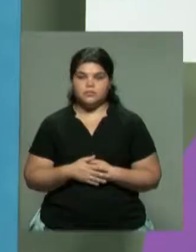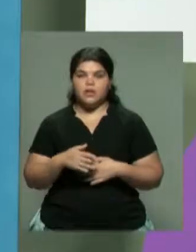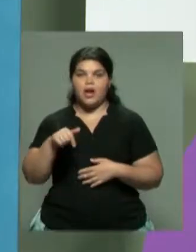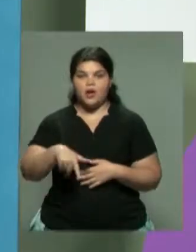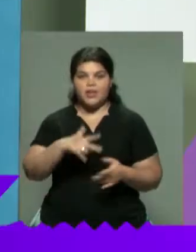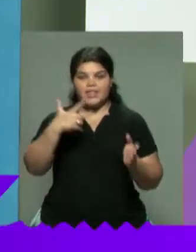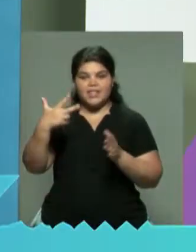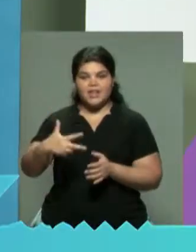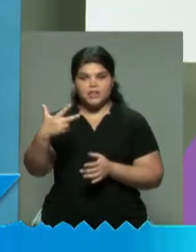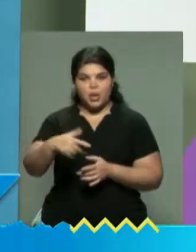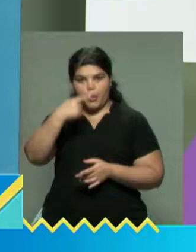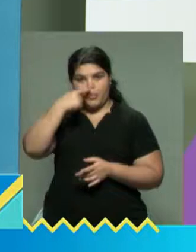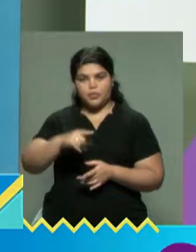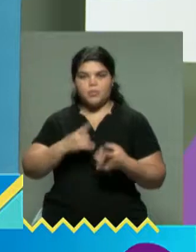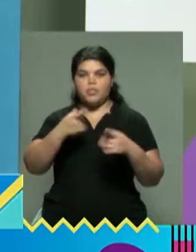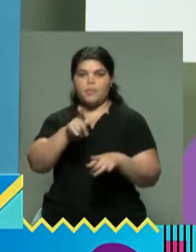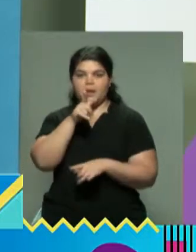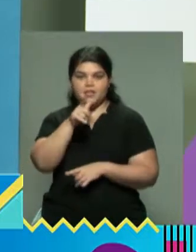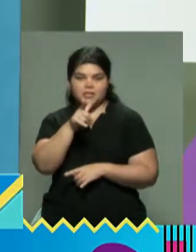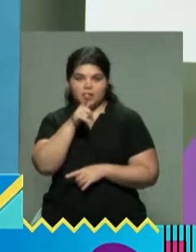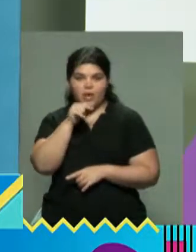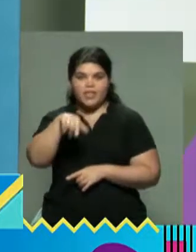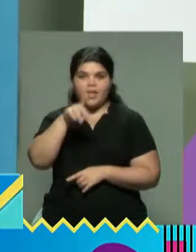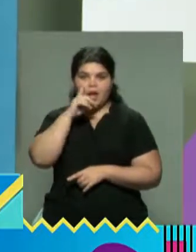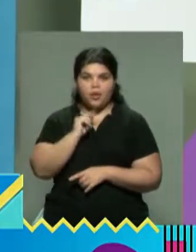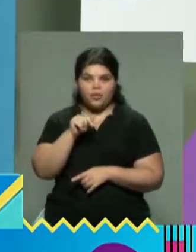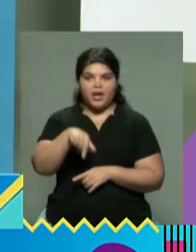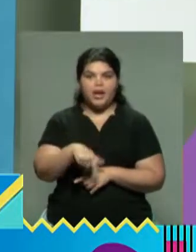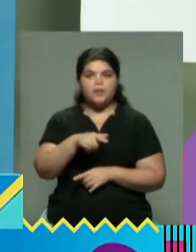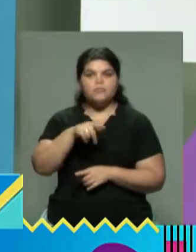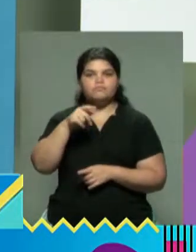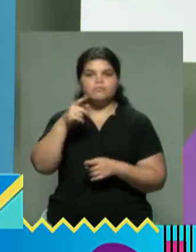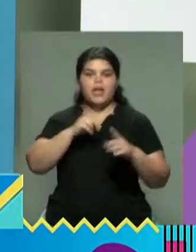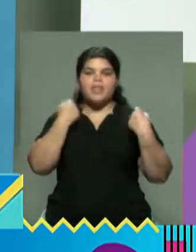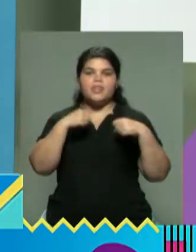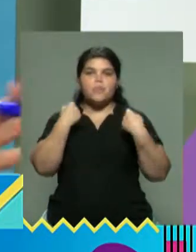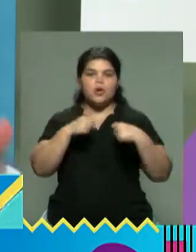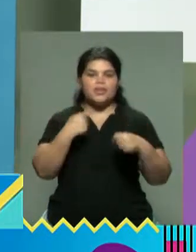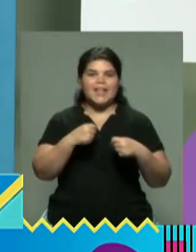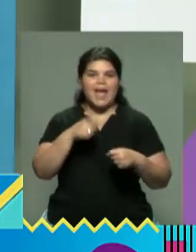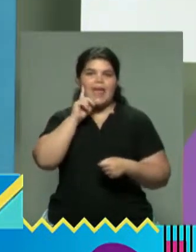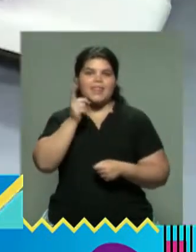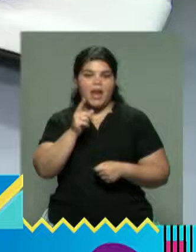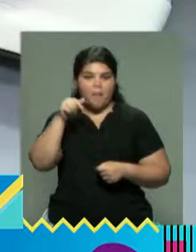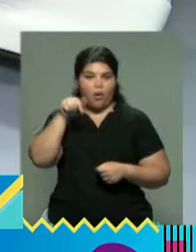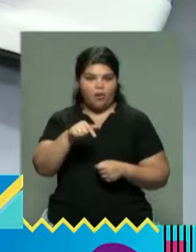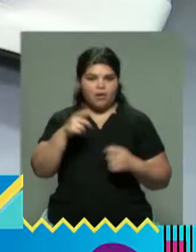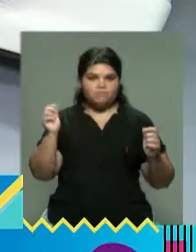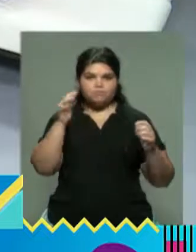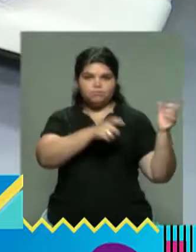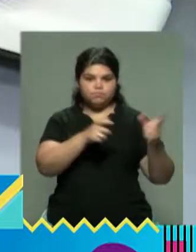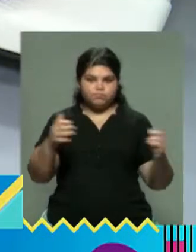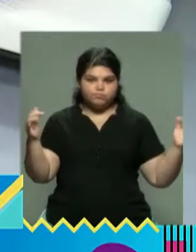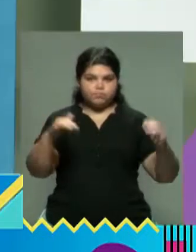Llegamos al tercer y último bloque de Distintos Parecidos en el día de hoy. El protagonista es el deporte extremo y los protagonistas están acá. Y